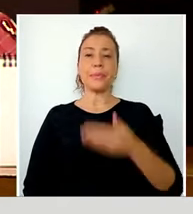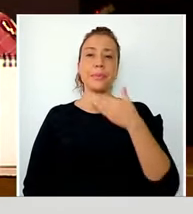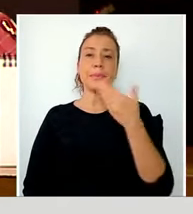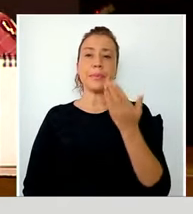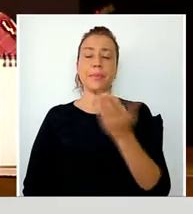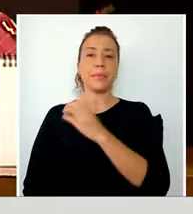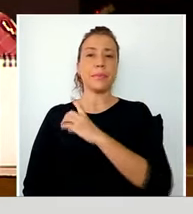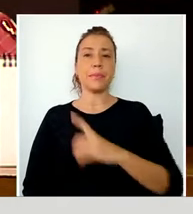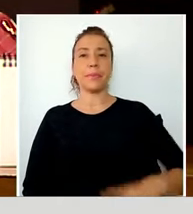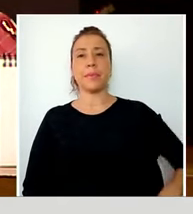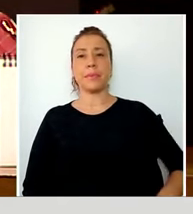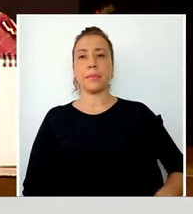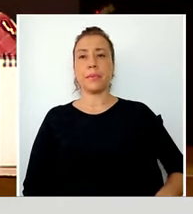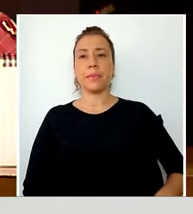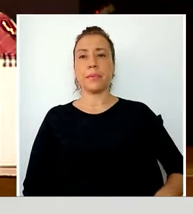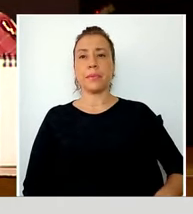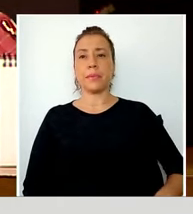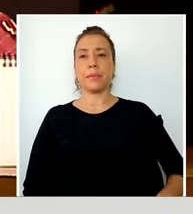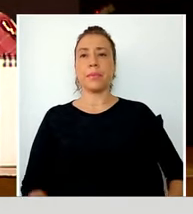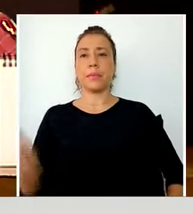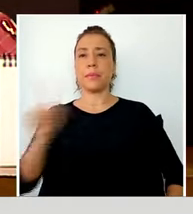Luis Sánchez